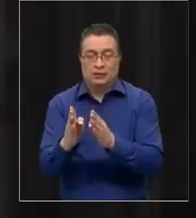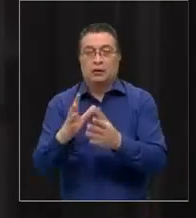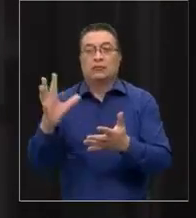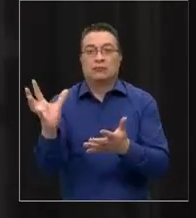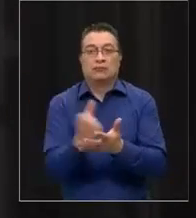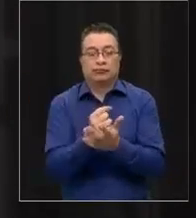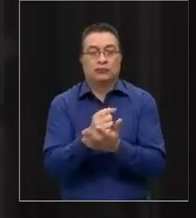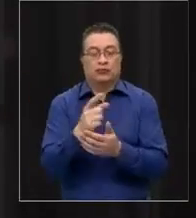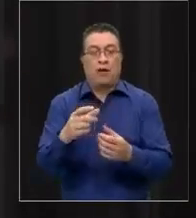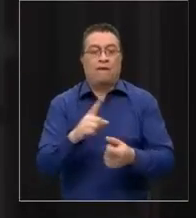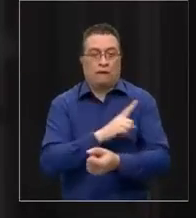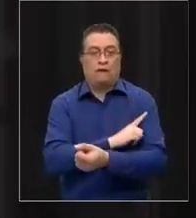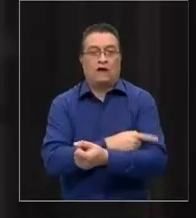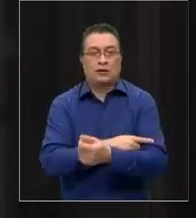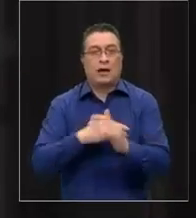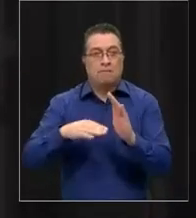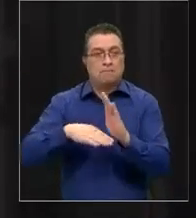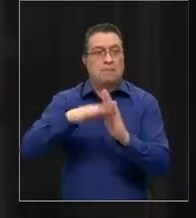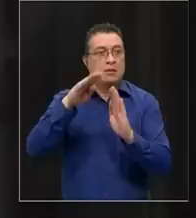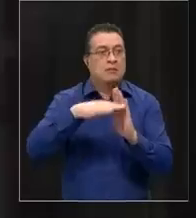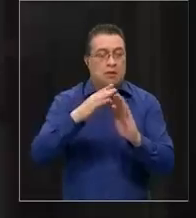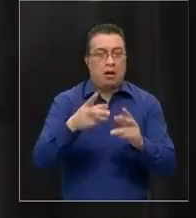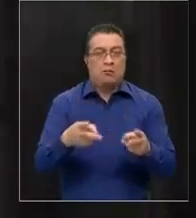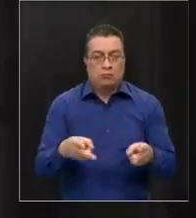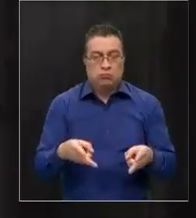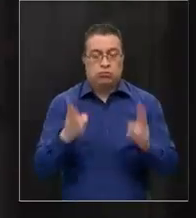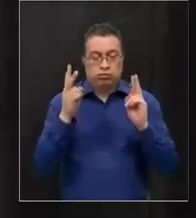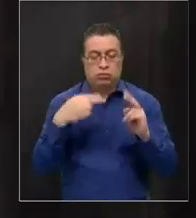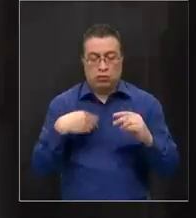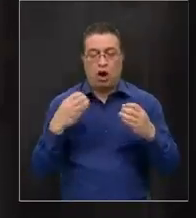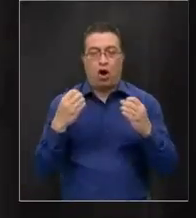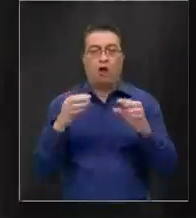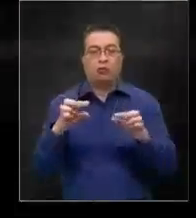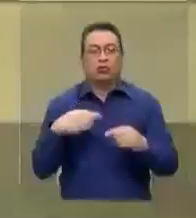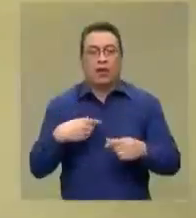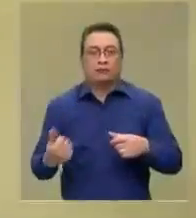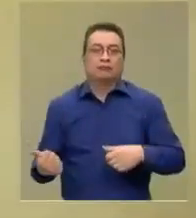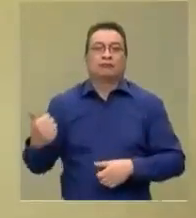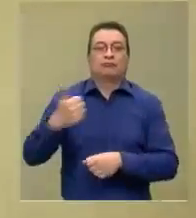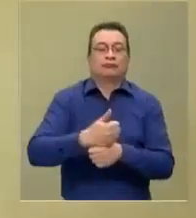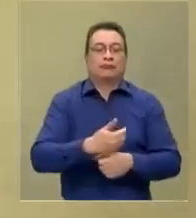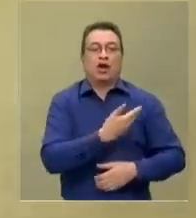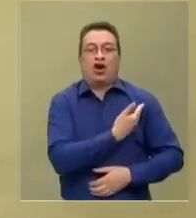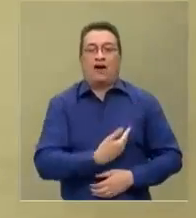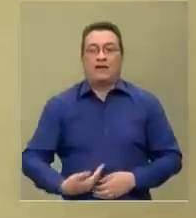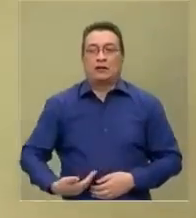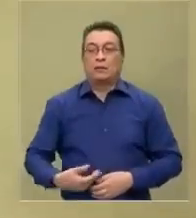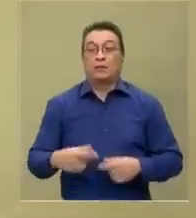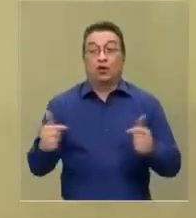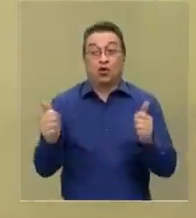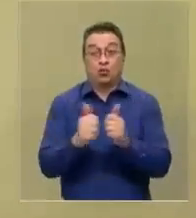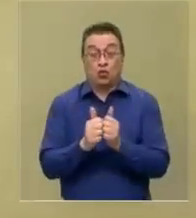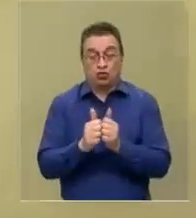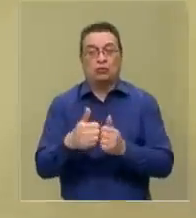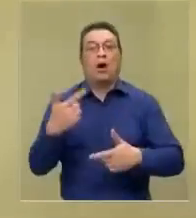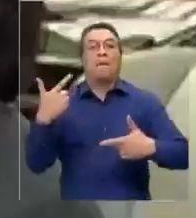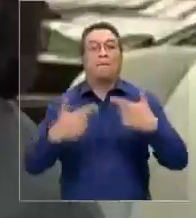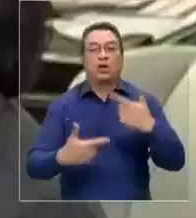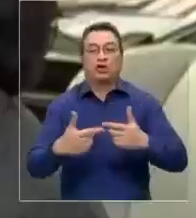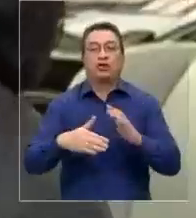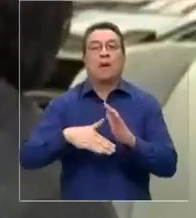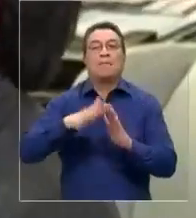logramos aglutinar una fuerza mayoritaria que permitiera darnos esta oportunidad de ser gobierno. Y juntos enfrentarán el desafío político